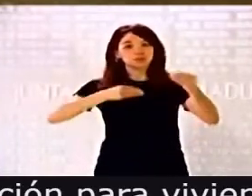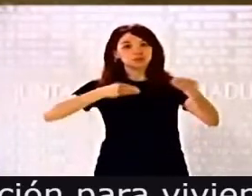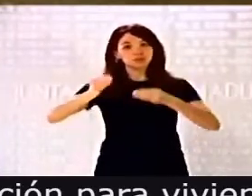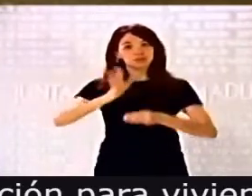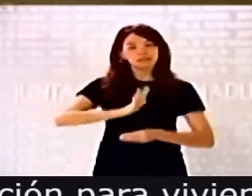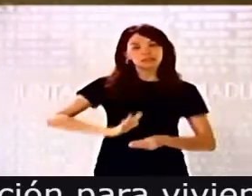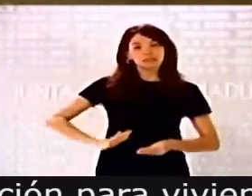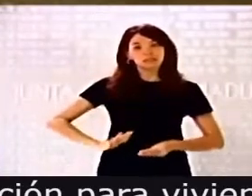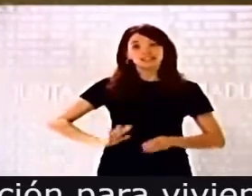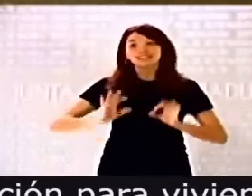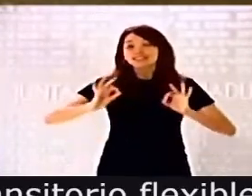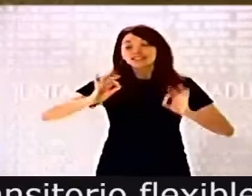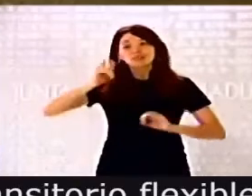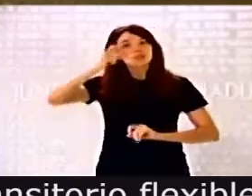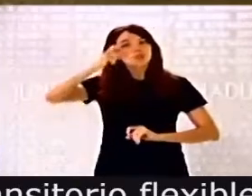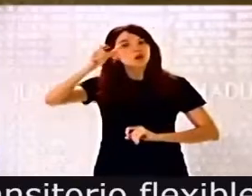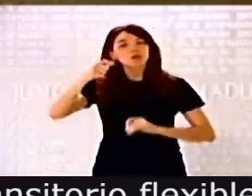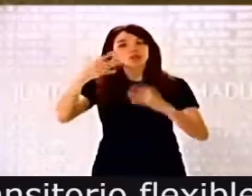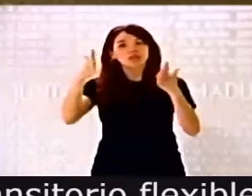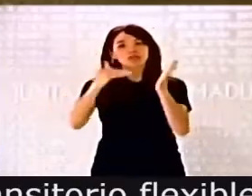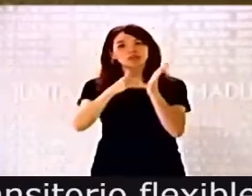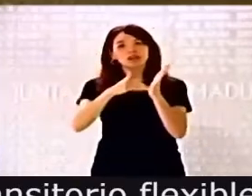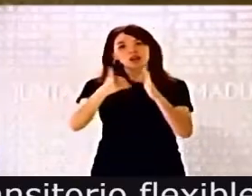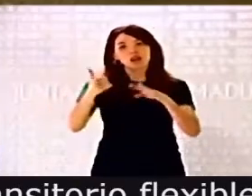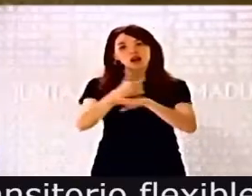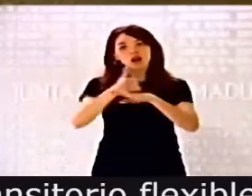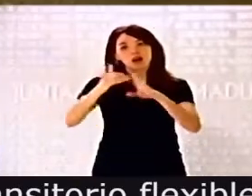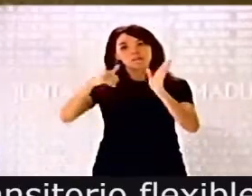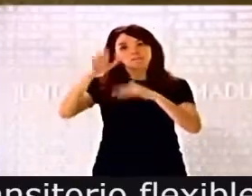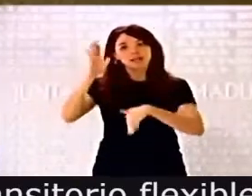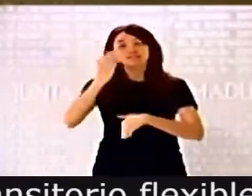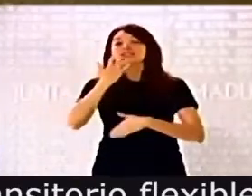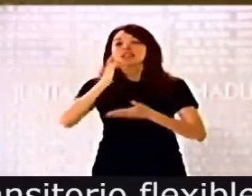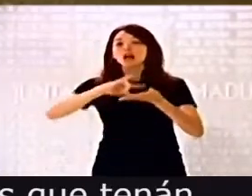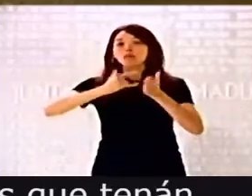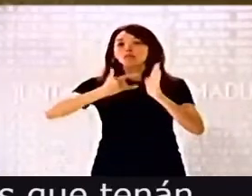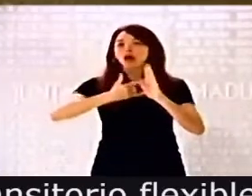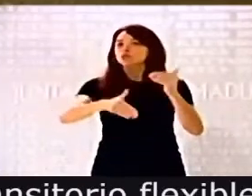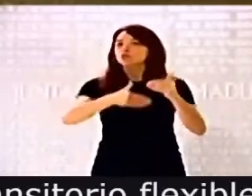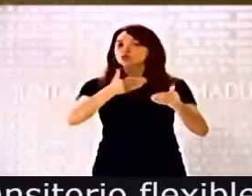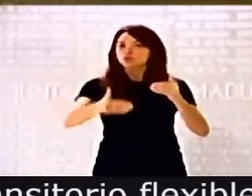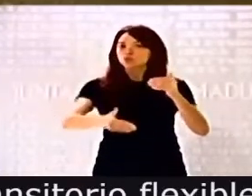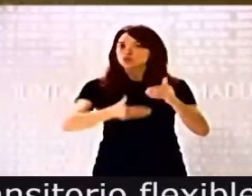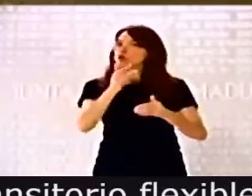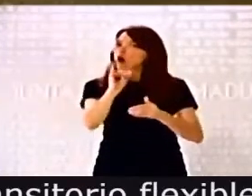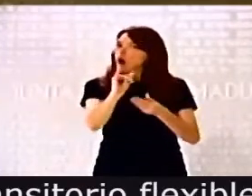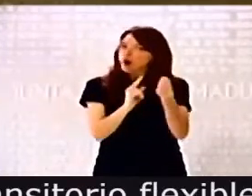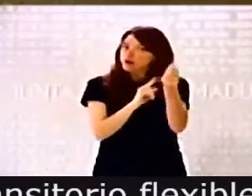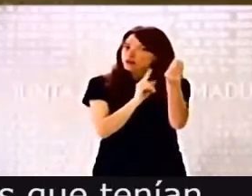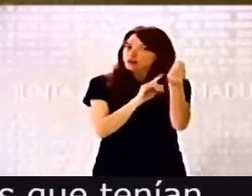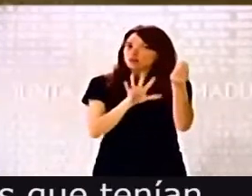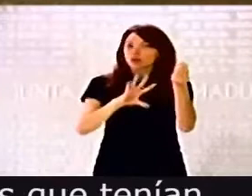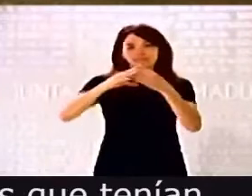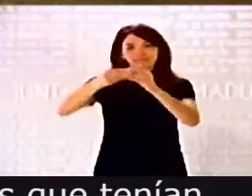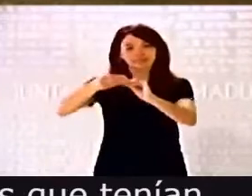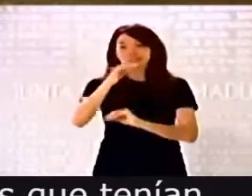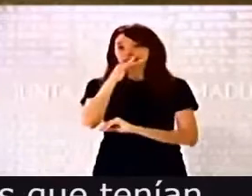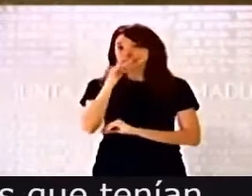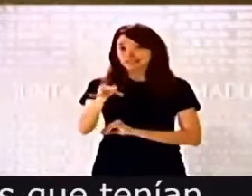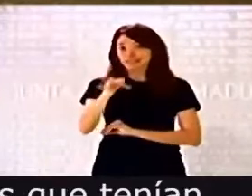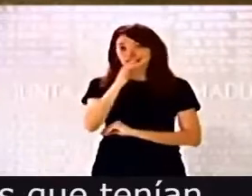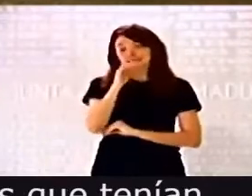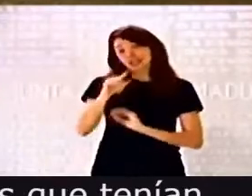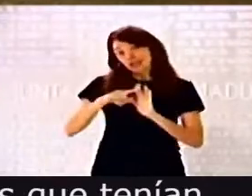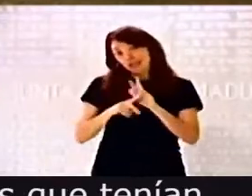más de 10.000 habitantes que tenían planes generales municipales modernos, pero que todavía no estaban adaptados a la